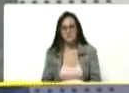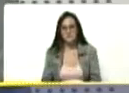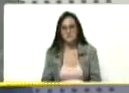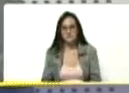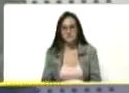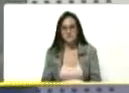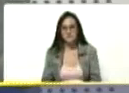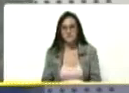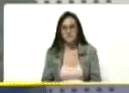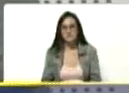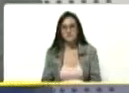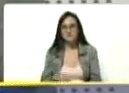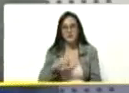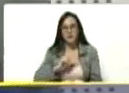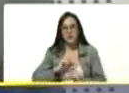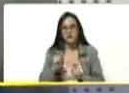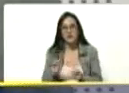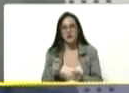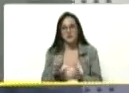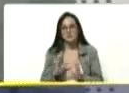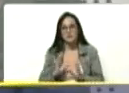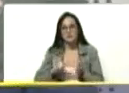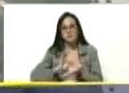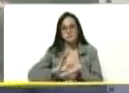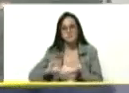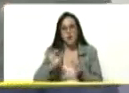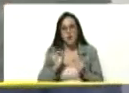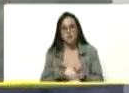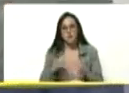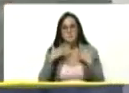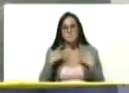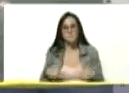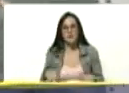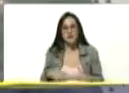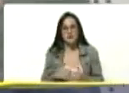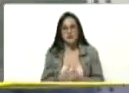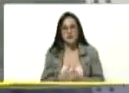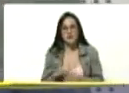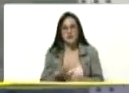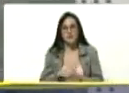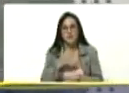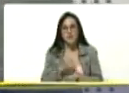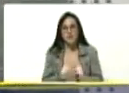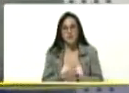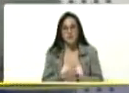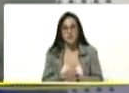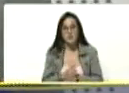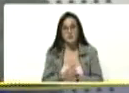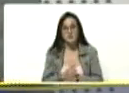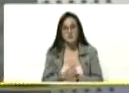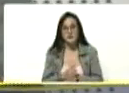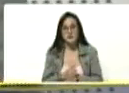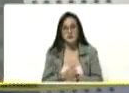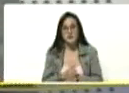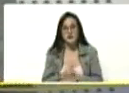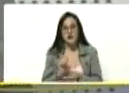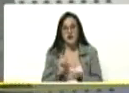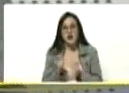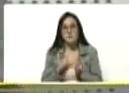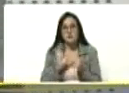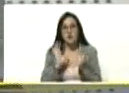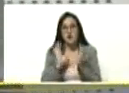change, nos entreguen una compensación justa y las pérdidas que han sido producidos o producidas por el cambio